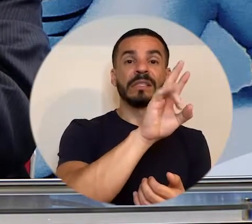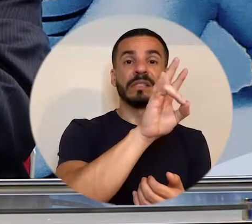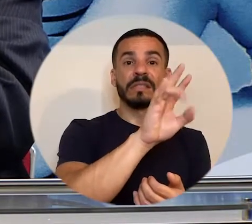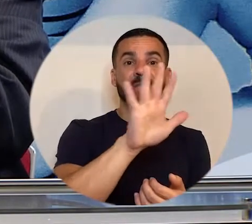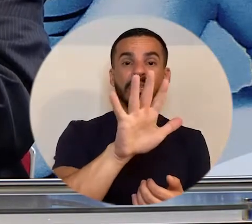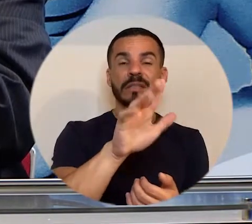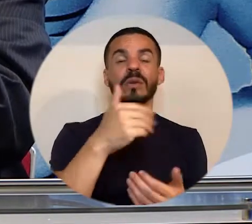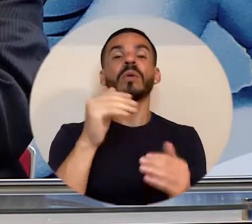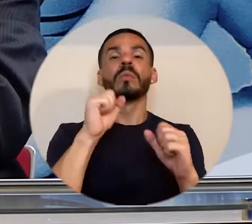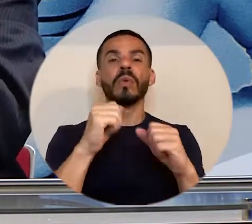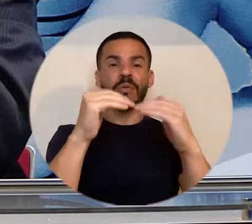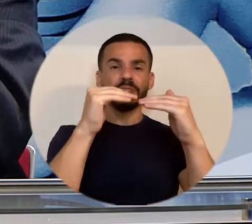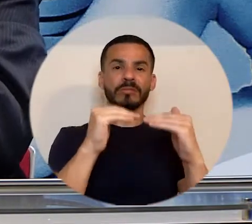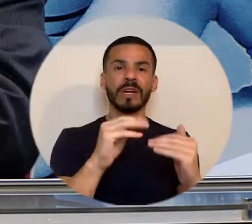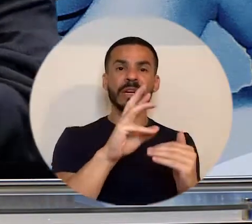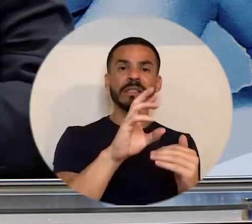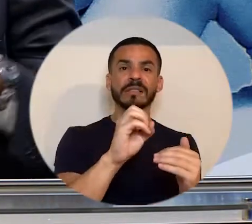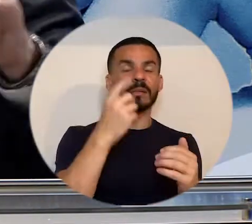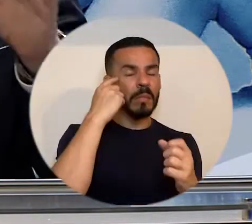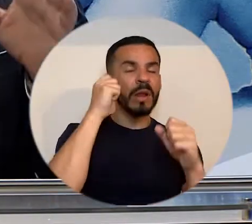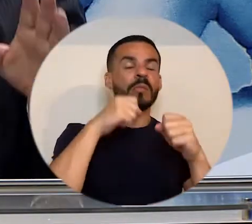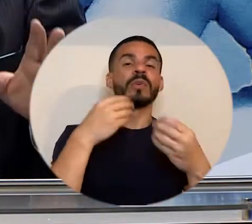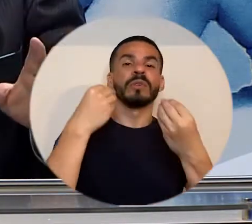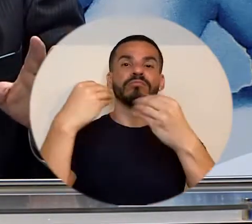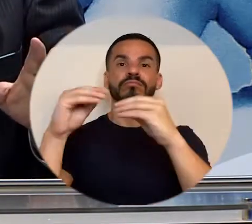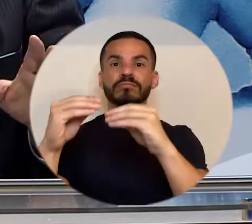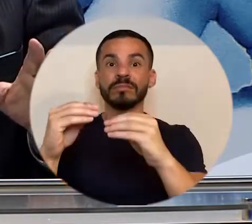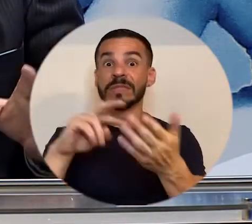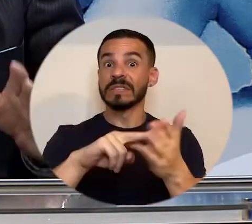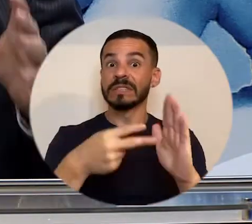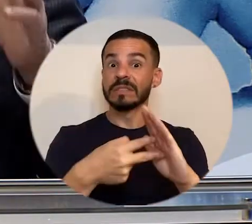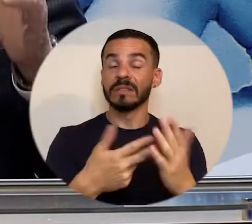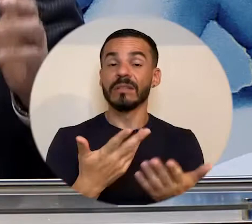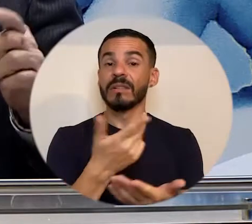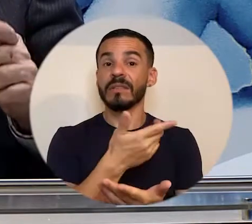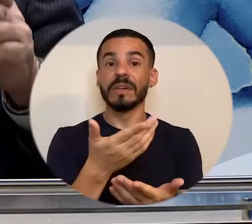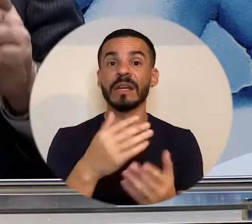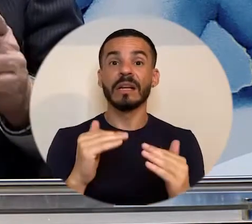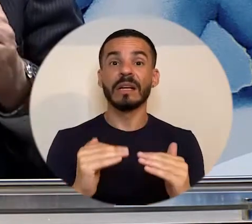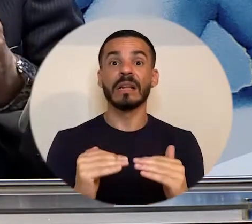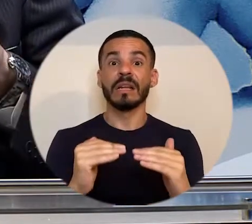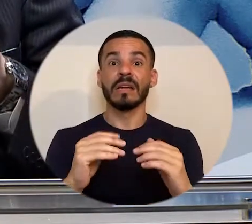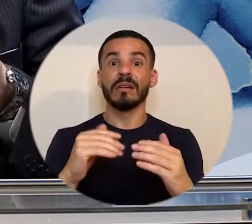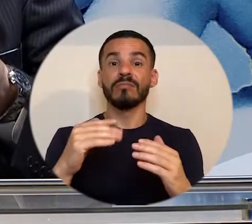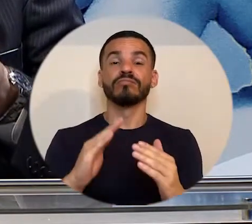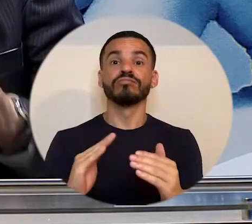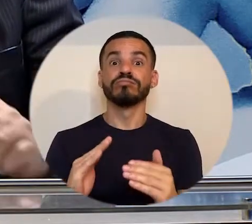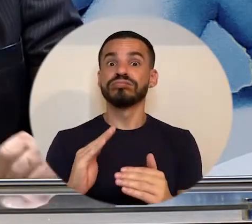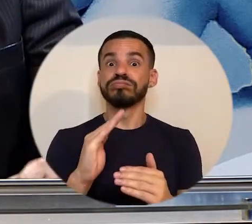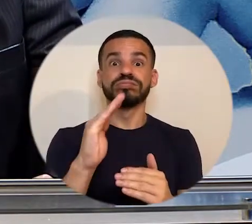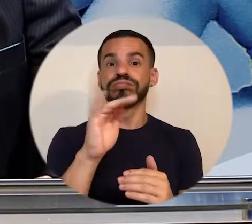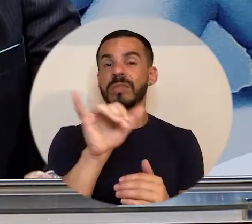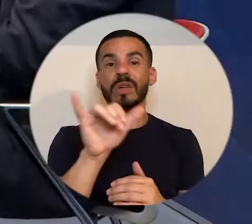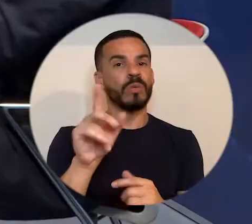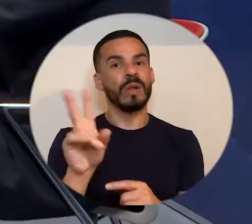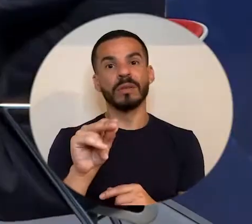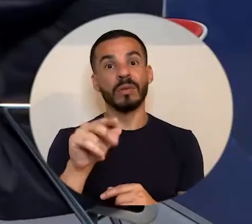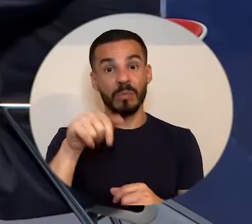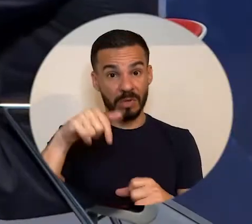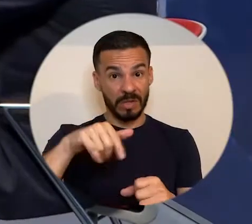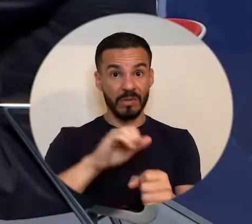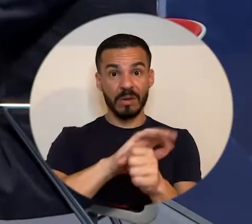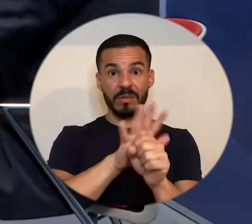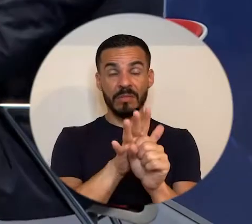75 unidades y puedo bajar hasta 60 unidades para poder colocar. Significa que también el crecimiento no es igual,